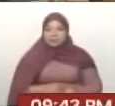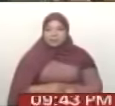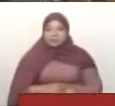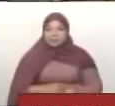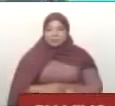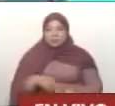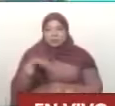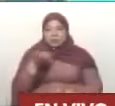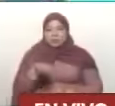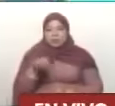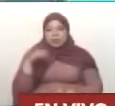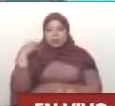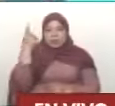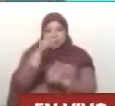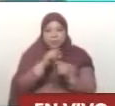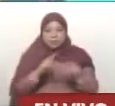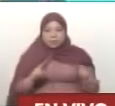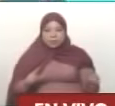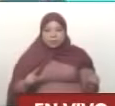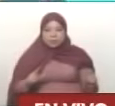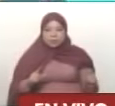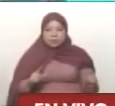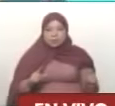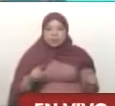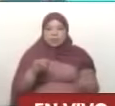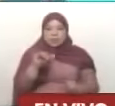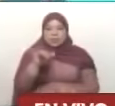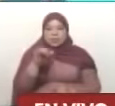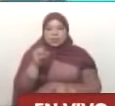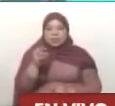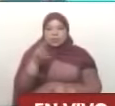En el estado Amazonas, Yorca Acuña.